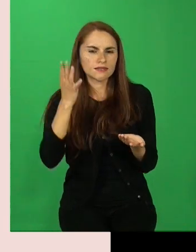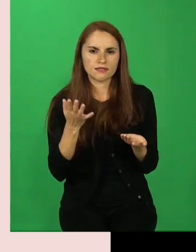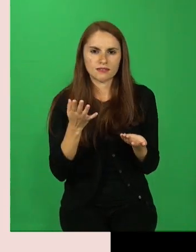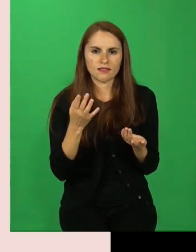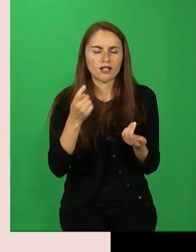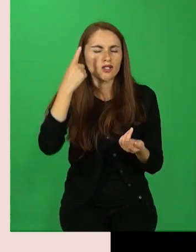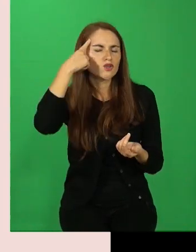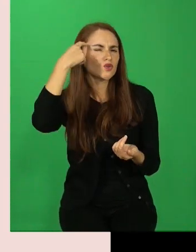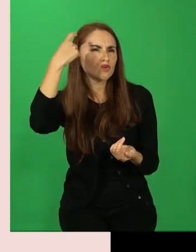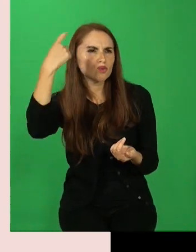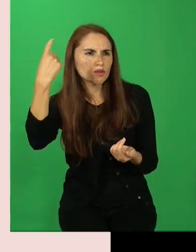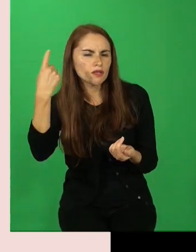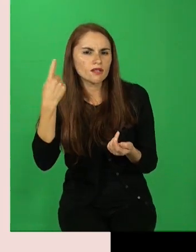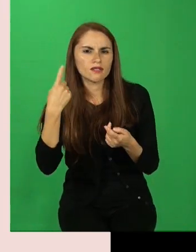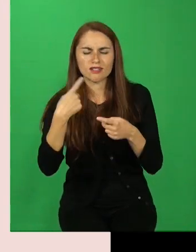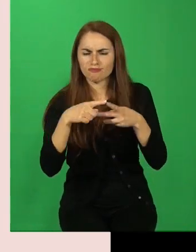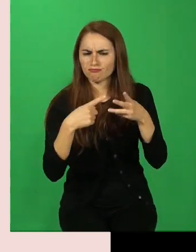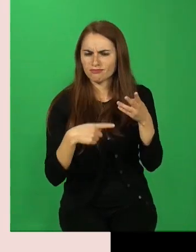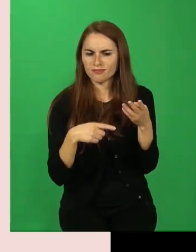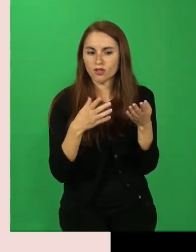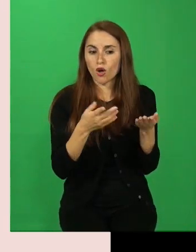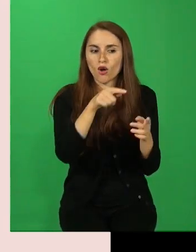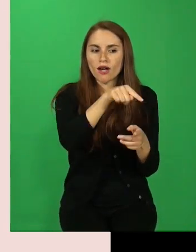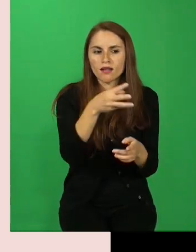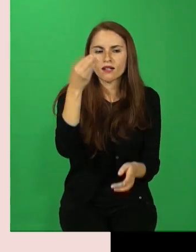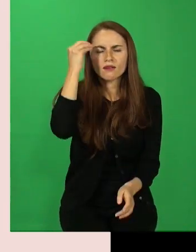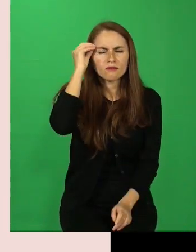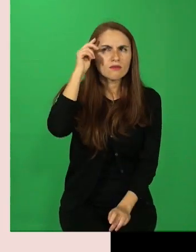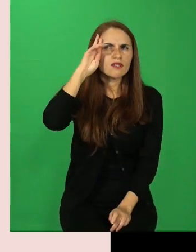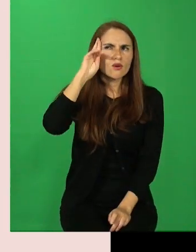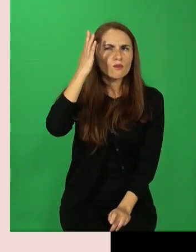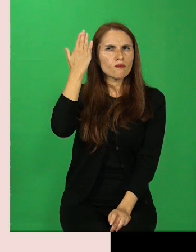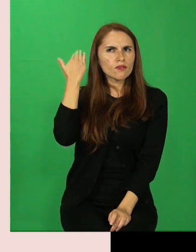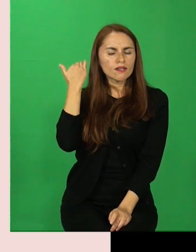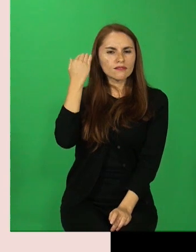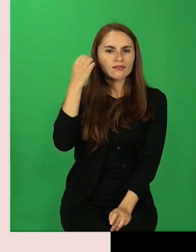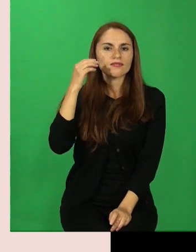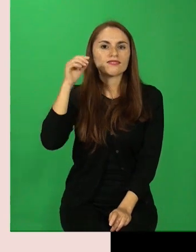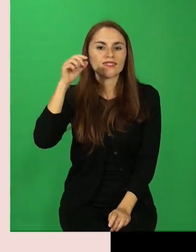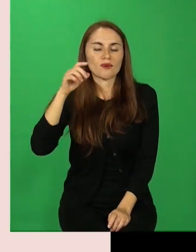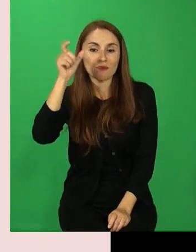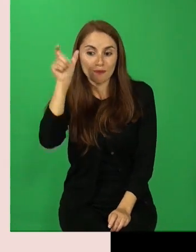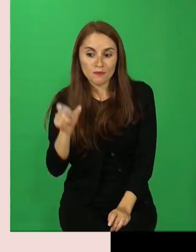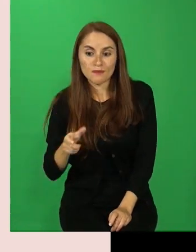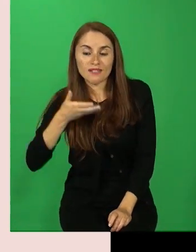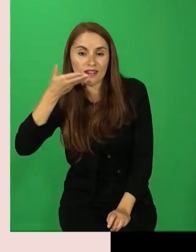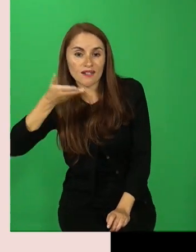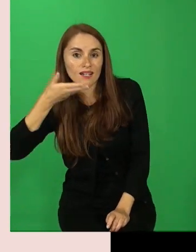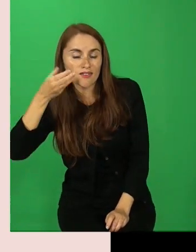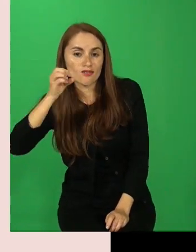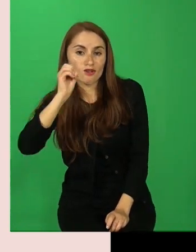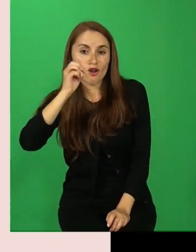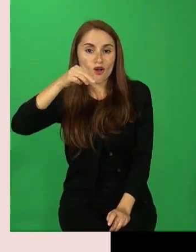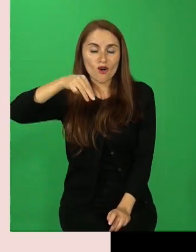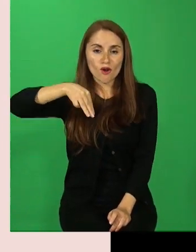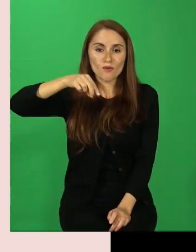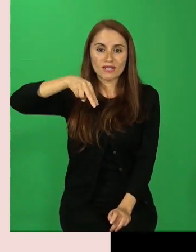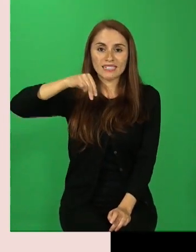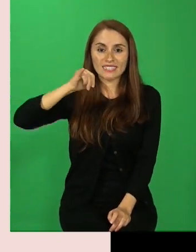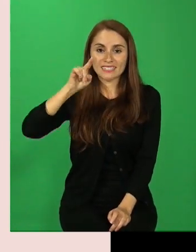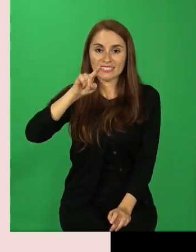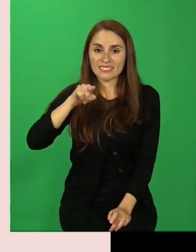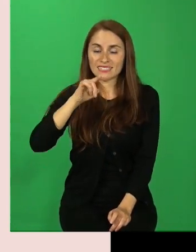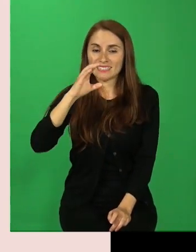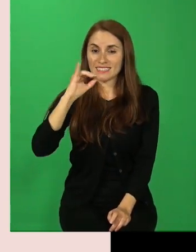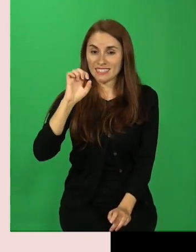que sueñan, lo que recuerda. No nos olvidemos nunca que entonces que el narrador omnisciente lo vamos a conocer como el que todo lo